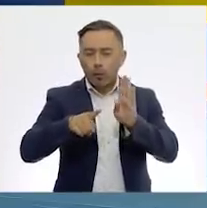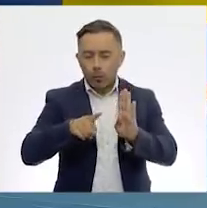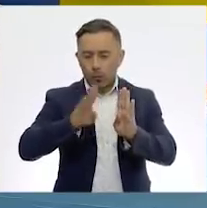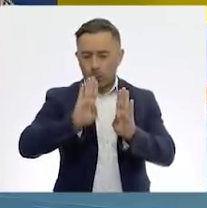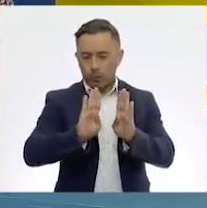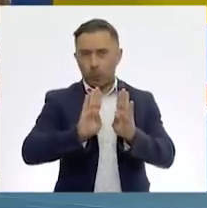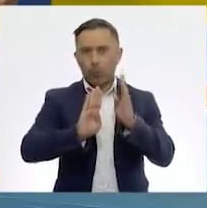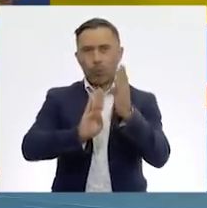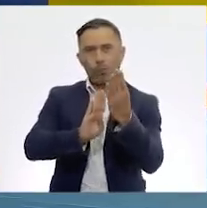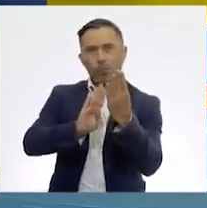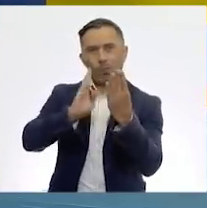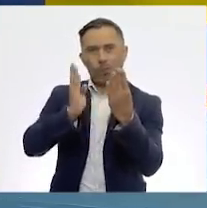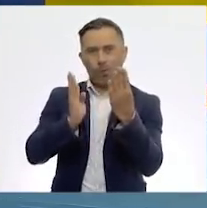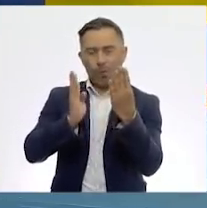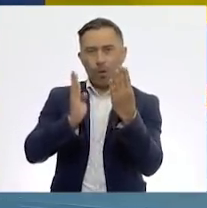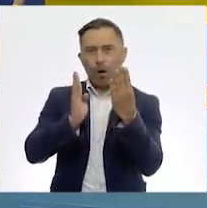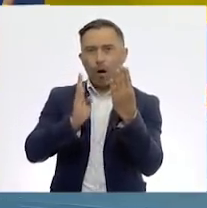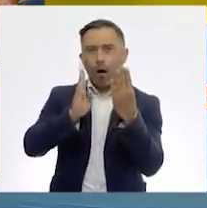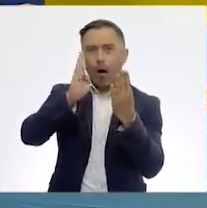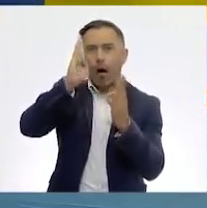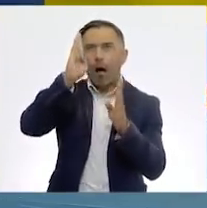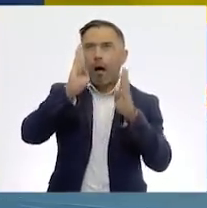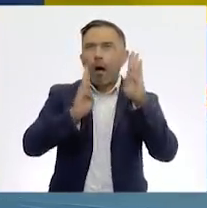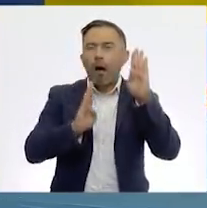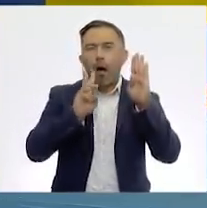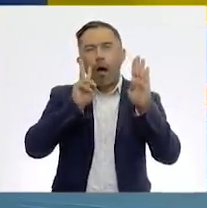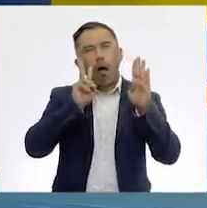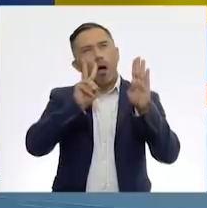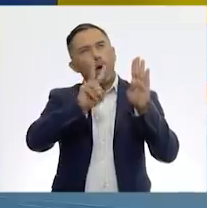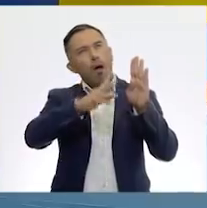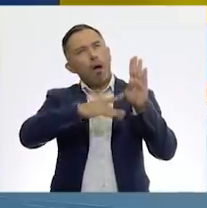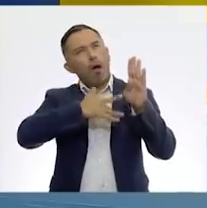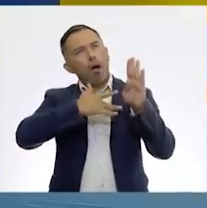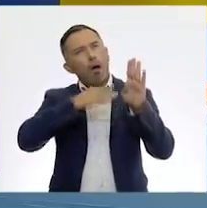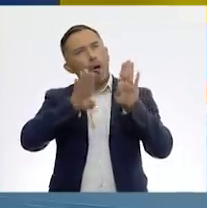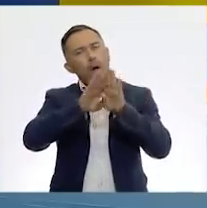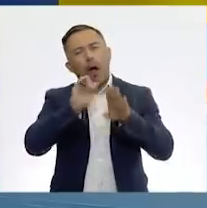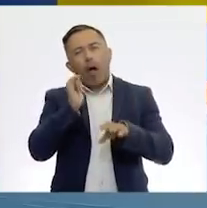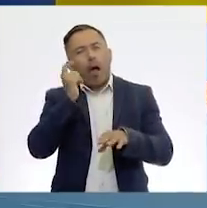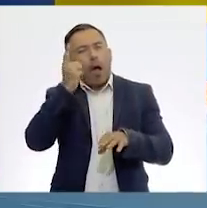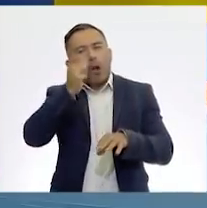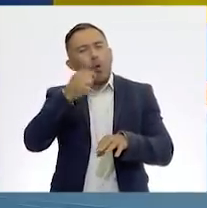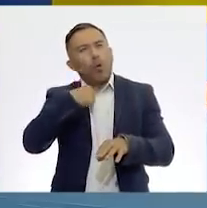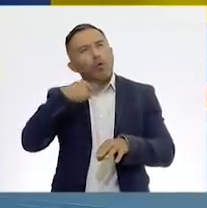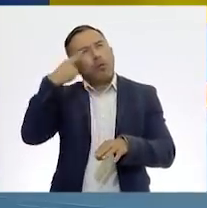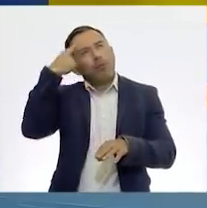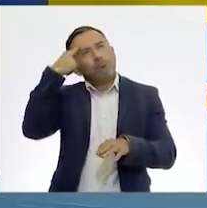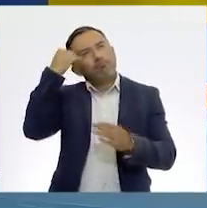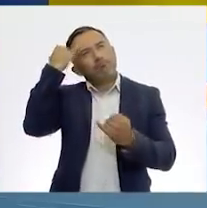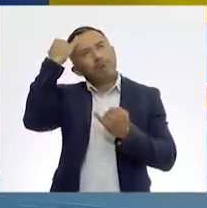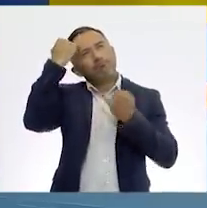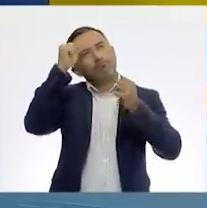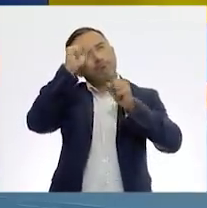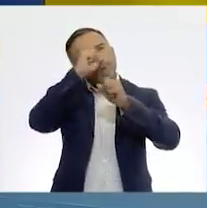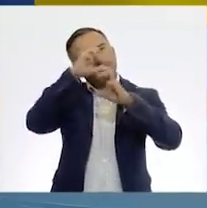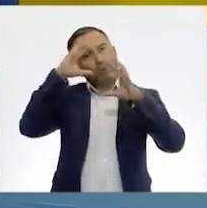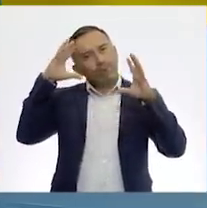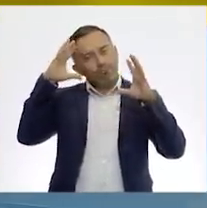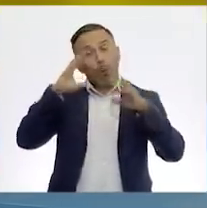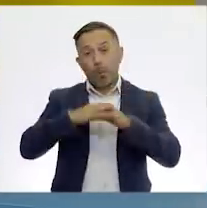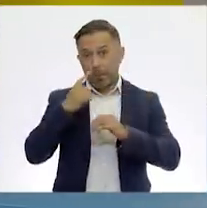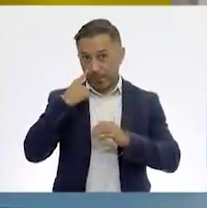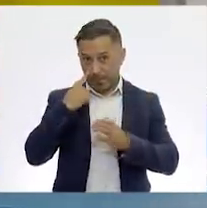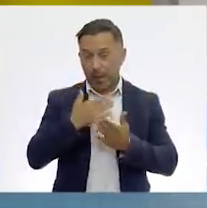dan pues una idea de algo, ¿no? Una idea de una composición. Y bueno, para pasar a lo siguiente, nosotros ya